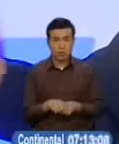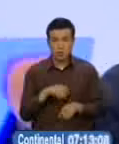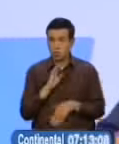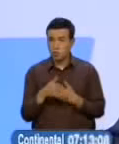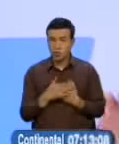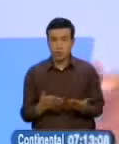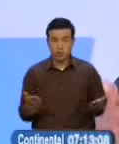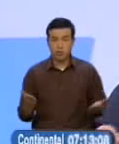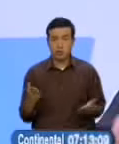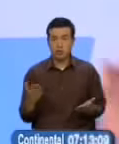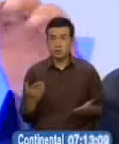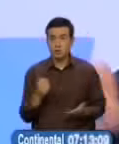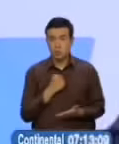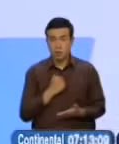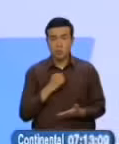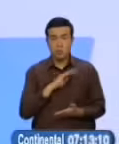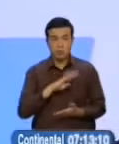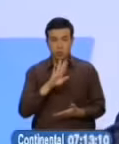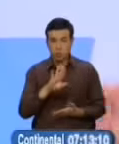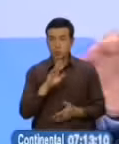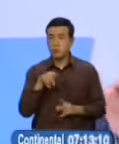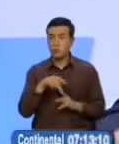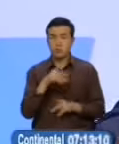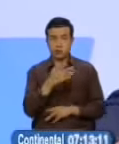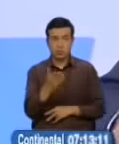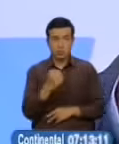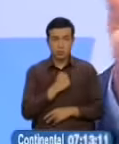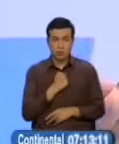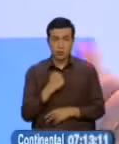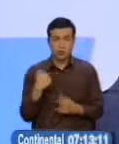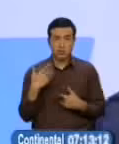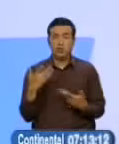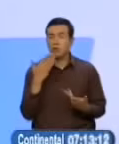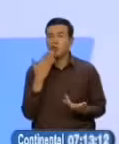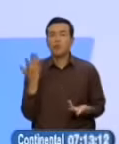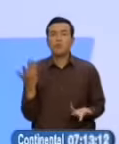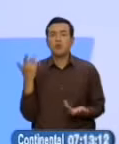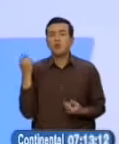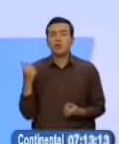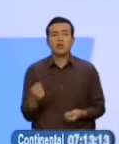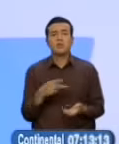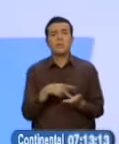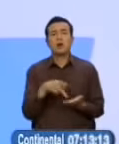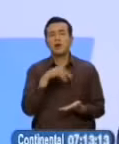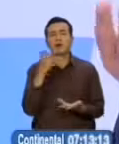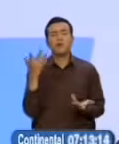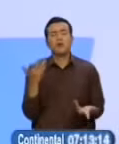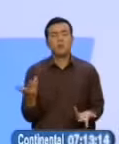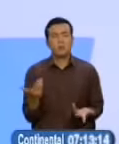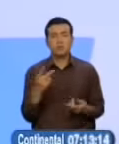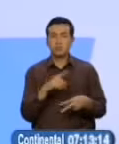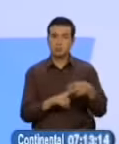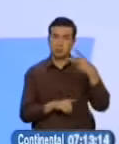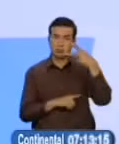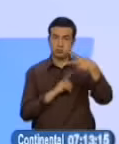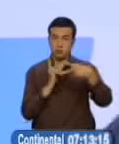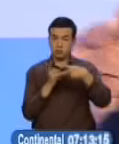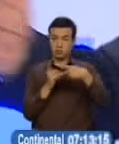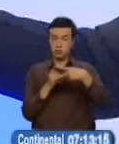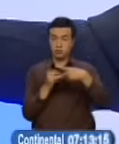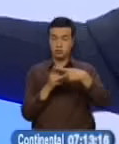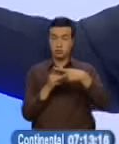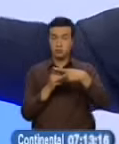los bienes que son propiedad de los municipios, de las prefecturas. Si se contrata, ¿de dónde saldrían esos recursos? Hay dos posibilidades. La